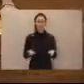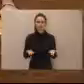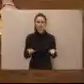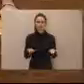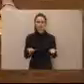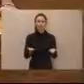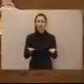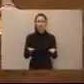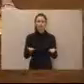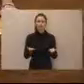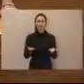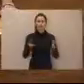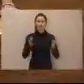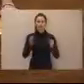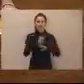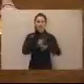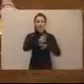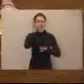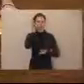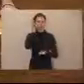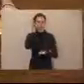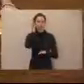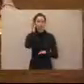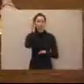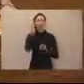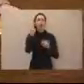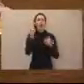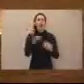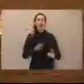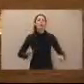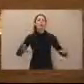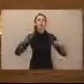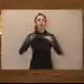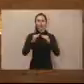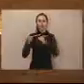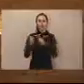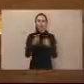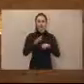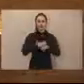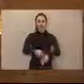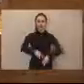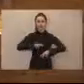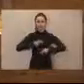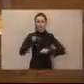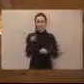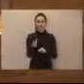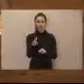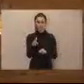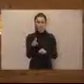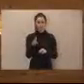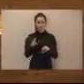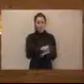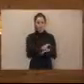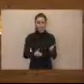por parte de la consejera, se expuso aquí la coincidencia en la necesidad de la devolución de esos derechos